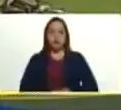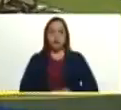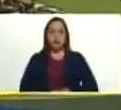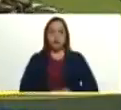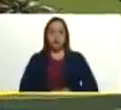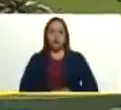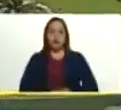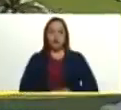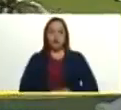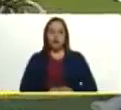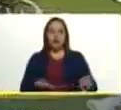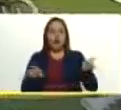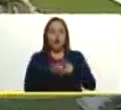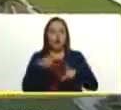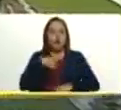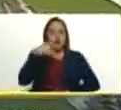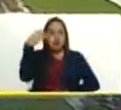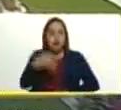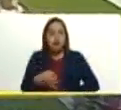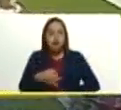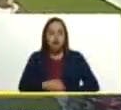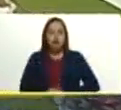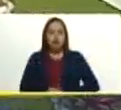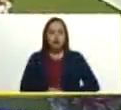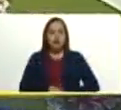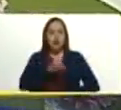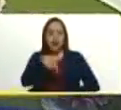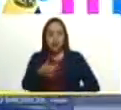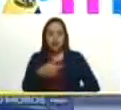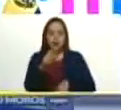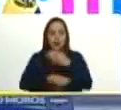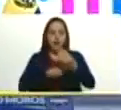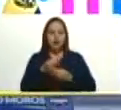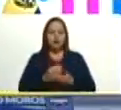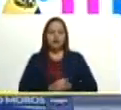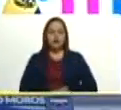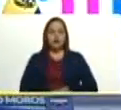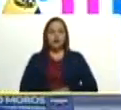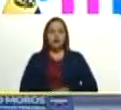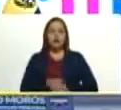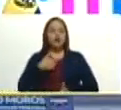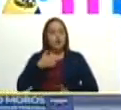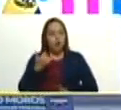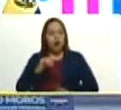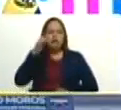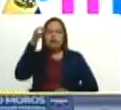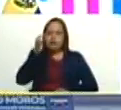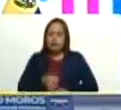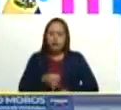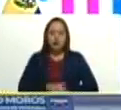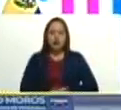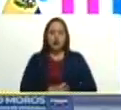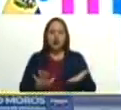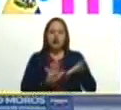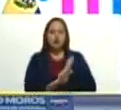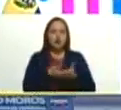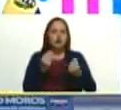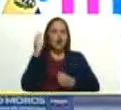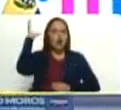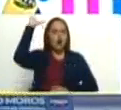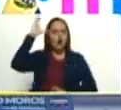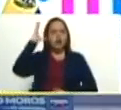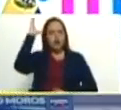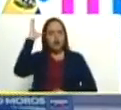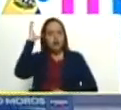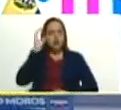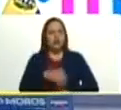como estoy seguro que va a ser. Seguro estoy de la alta conciencia